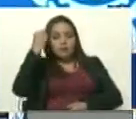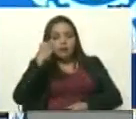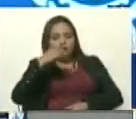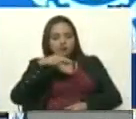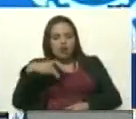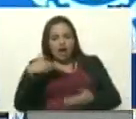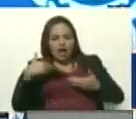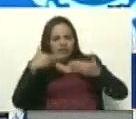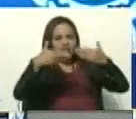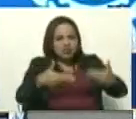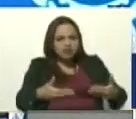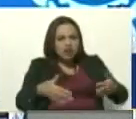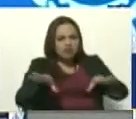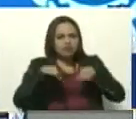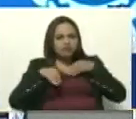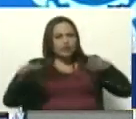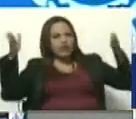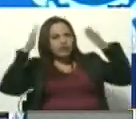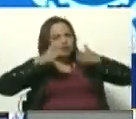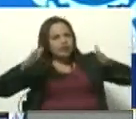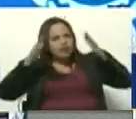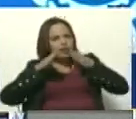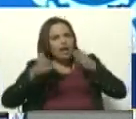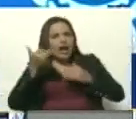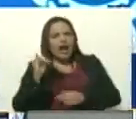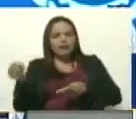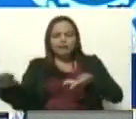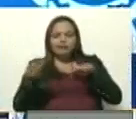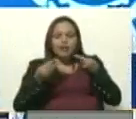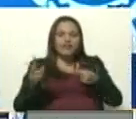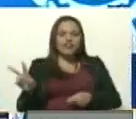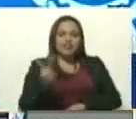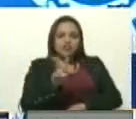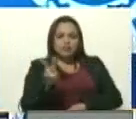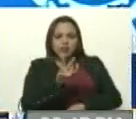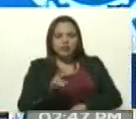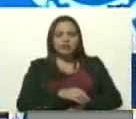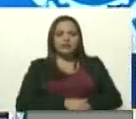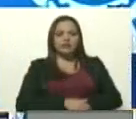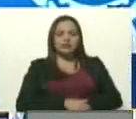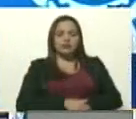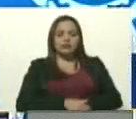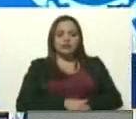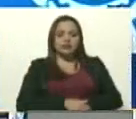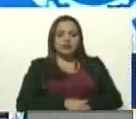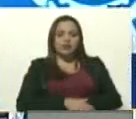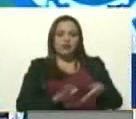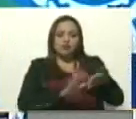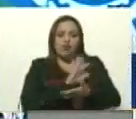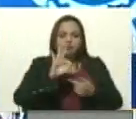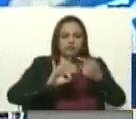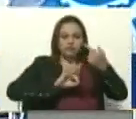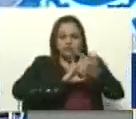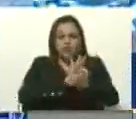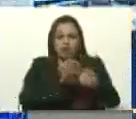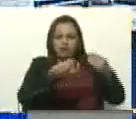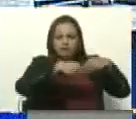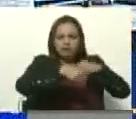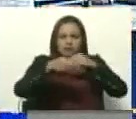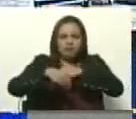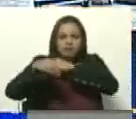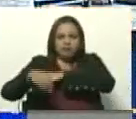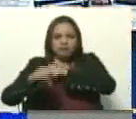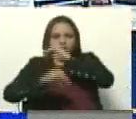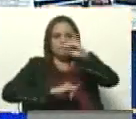avanzando recomendaciones que se ha dado a Venezuela en cuanto a 3 convenios internacionales